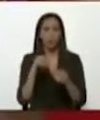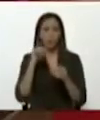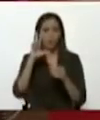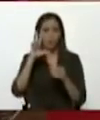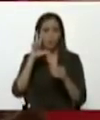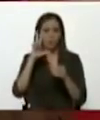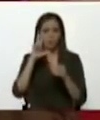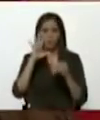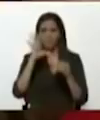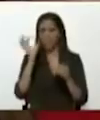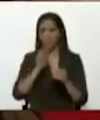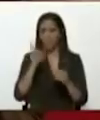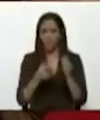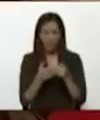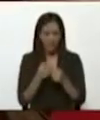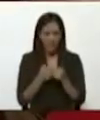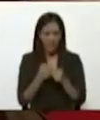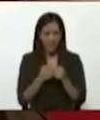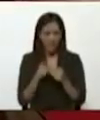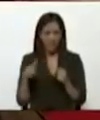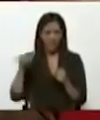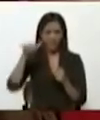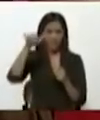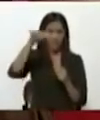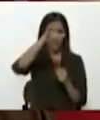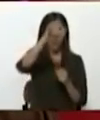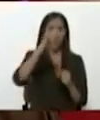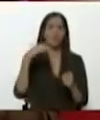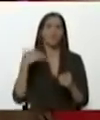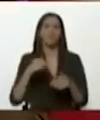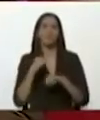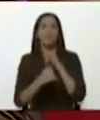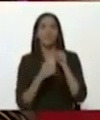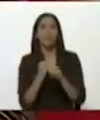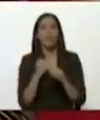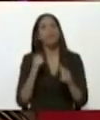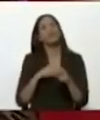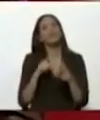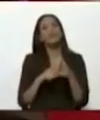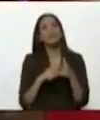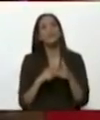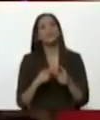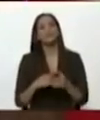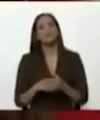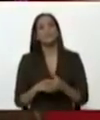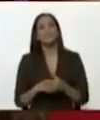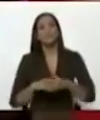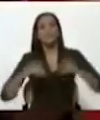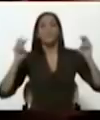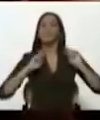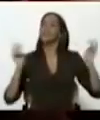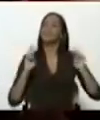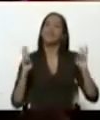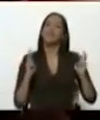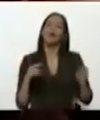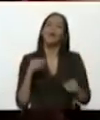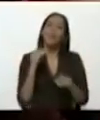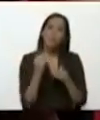la... Por el respeto al derecho internacional. Por derecho internacional. Entonces, el tema es que poco a